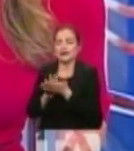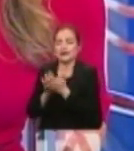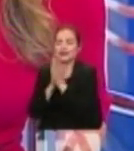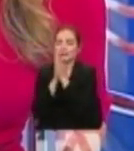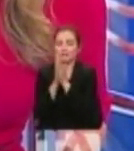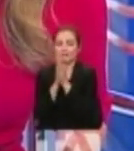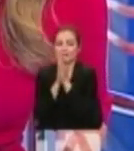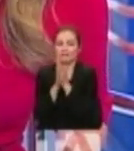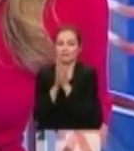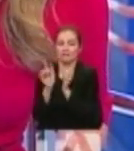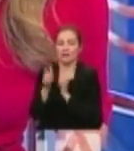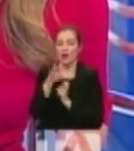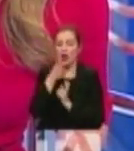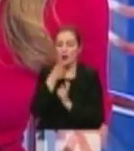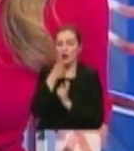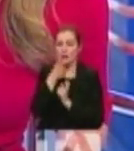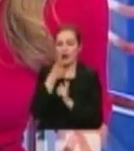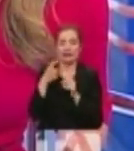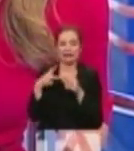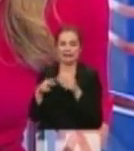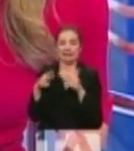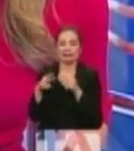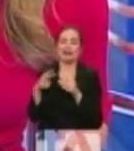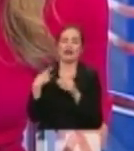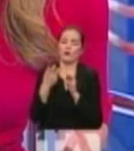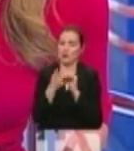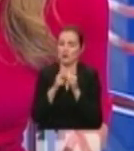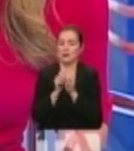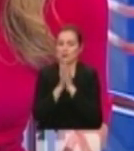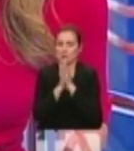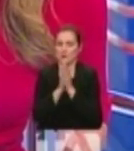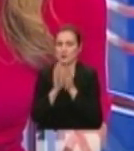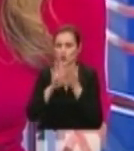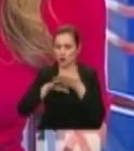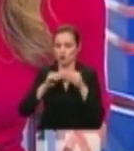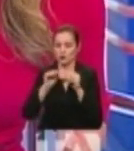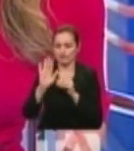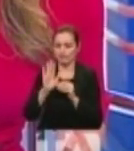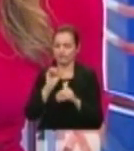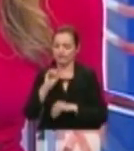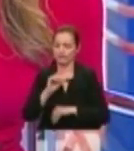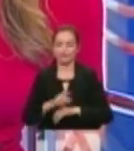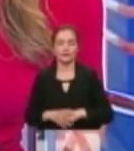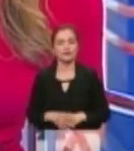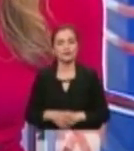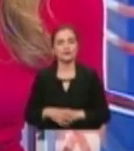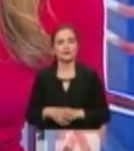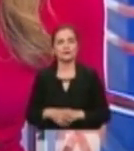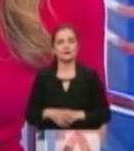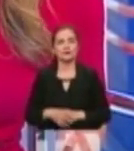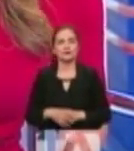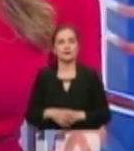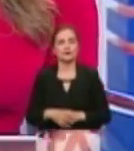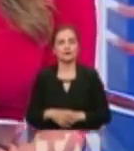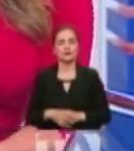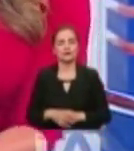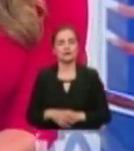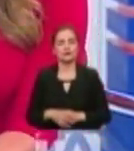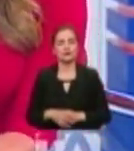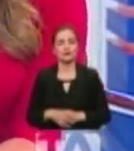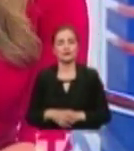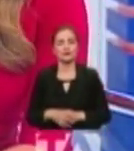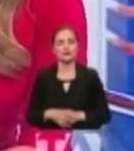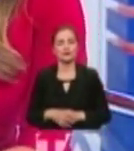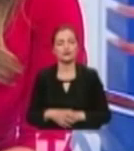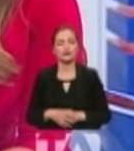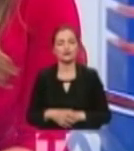pedimos por el problema que acabamos de tener con el audio, pero ya lo estamos solucionando inmediatamente. Listo.